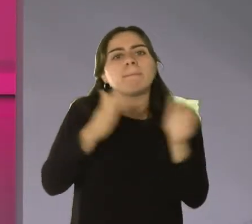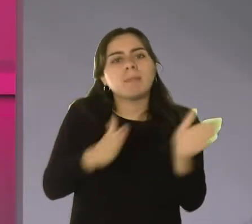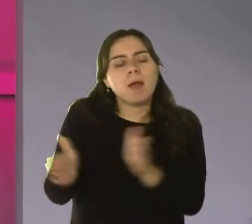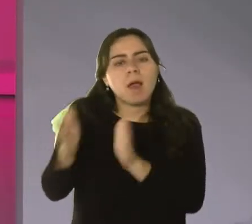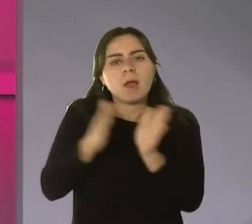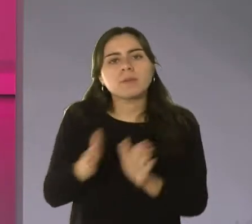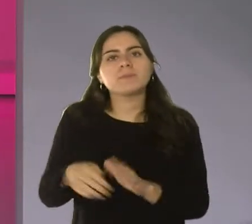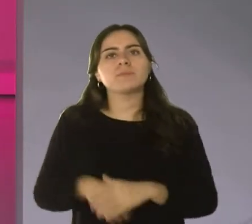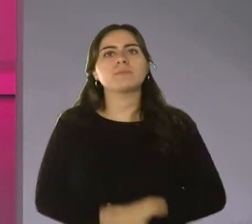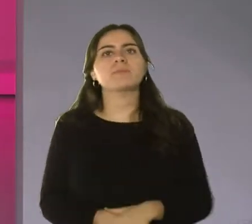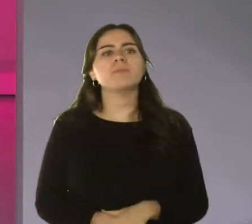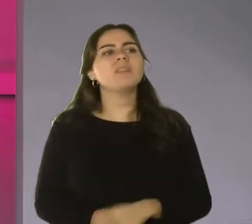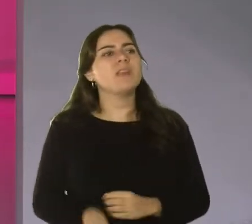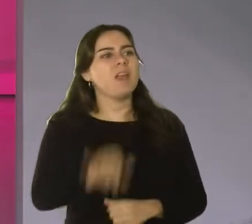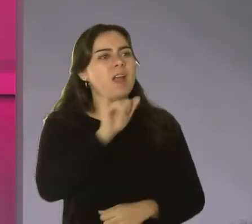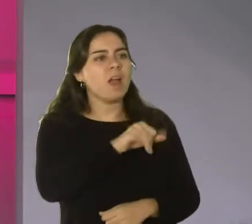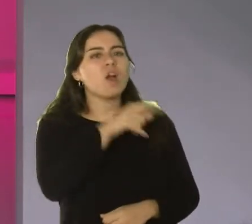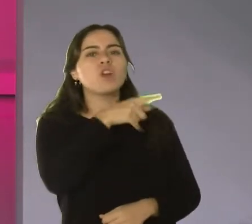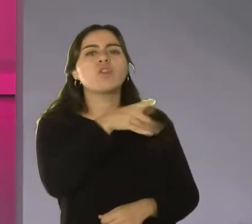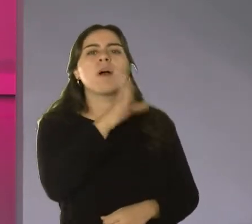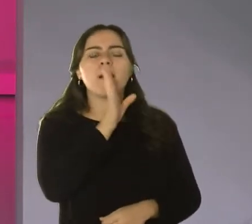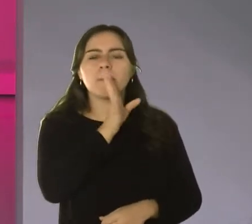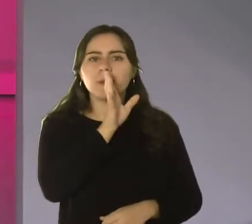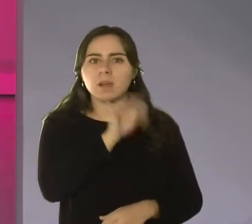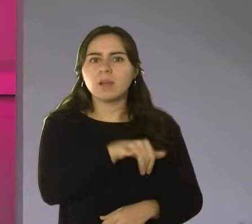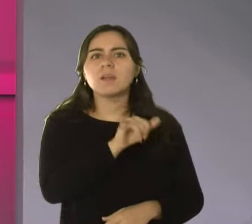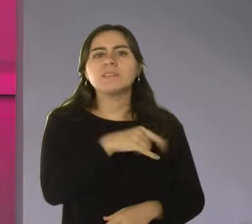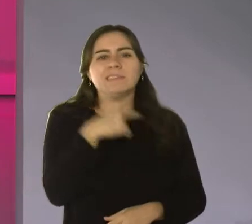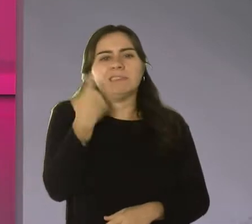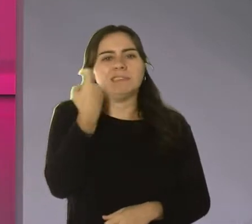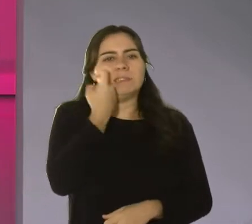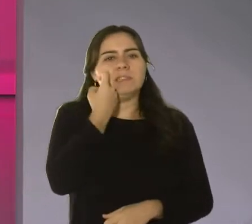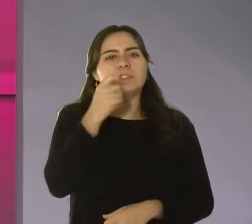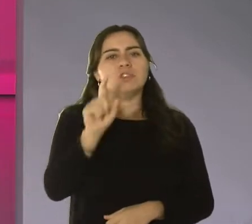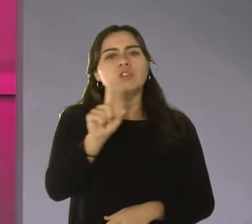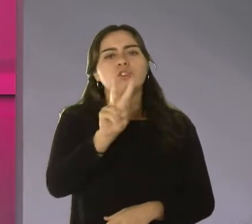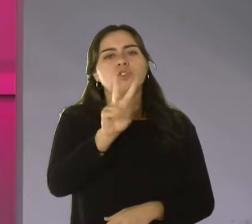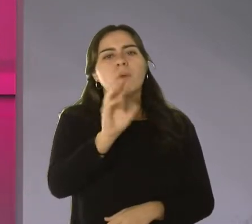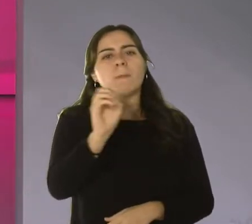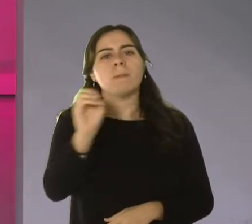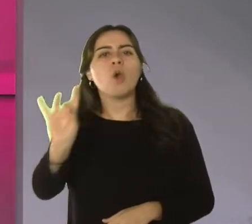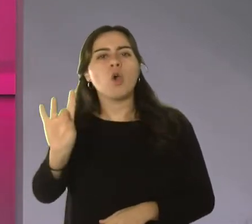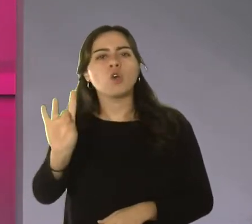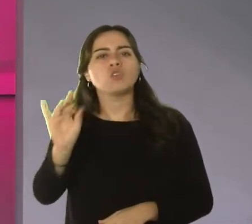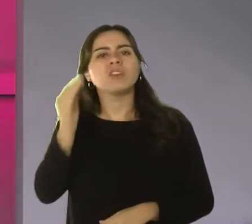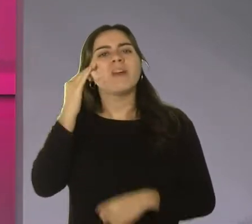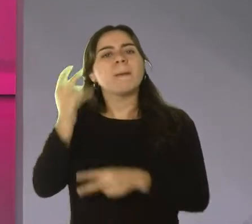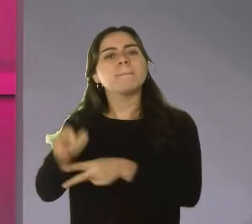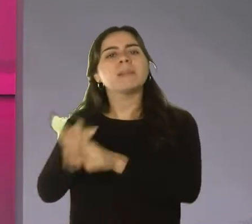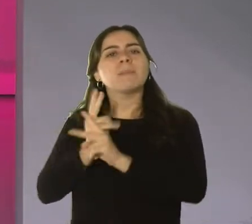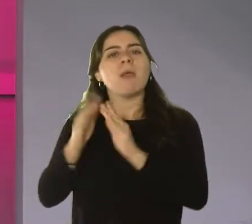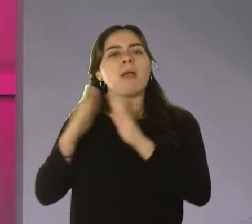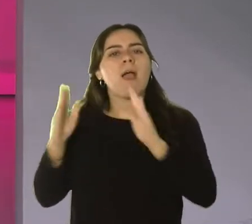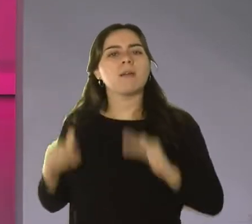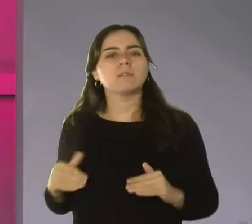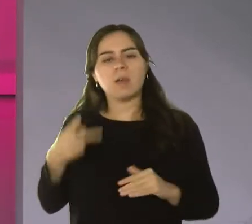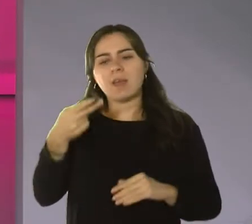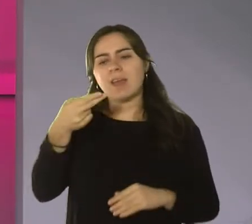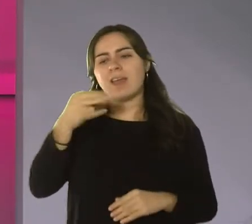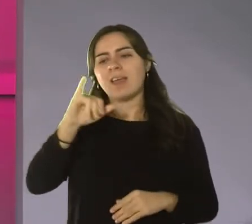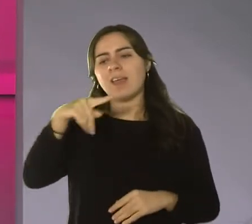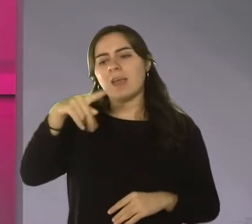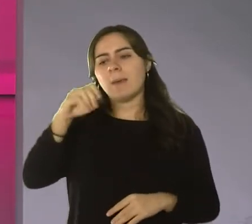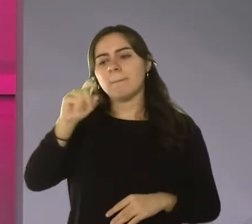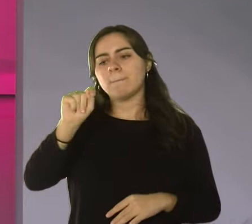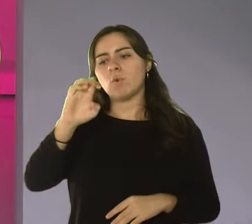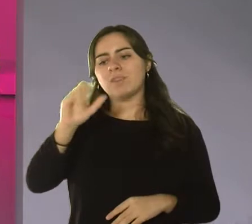mencionado la burbuja y la experiencia que tenemos más reciente fue la del 2008 con lo de los préstamos hipotecarios. Cuando estalló,